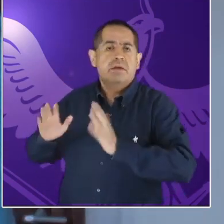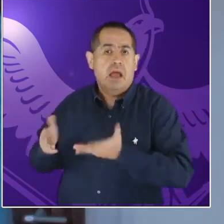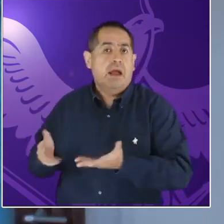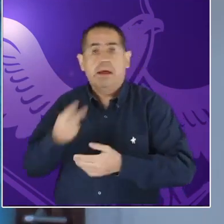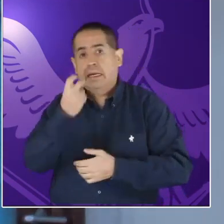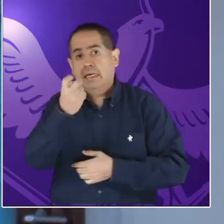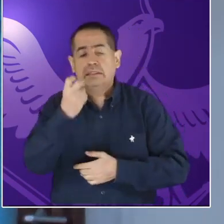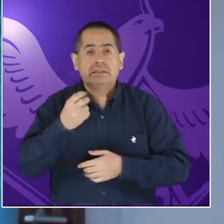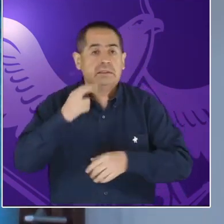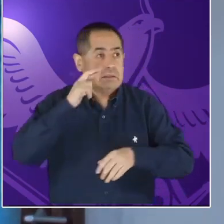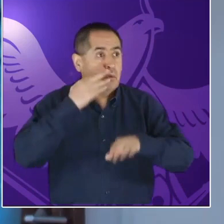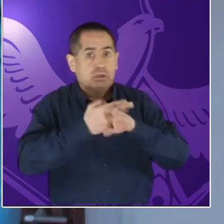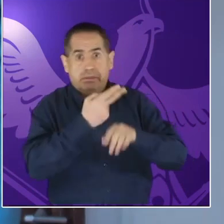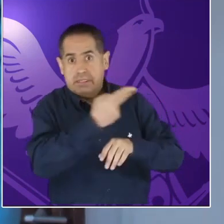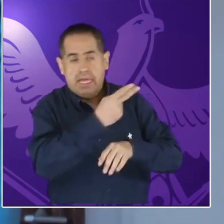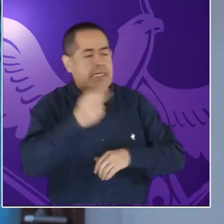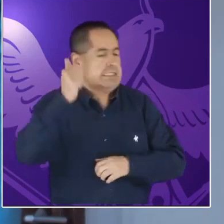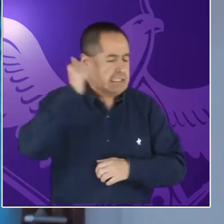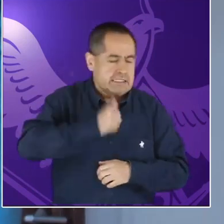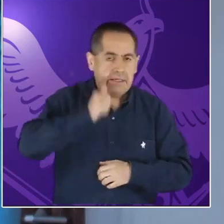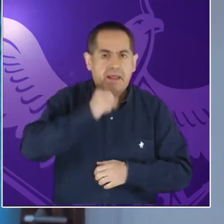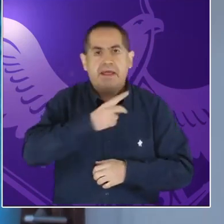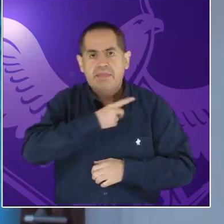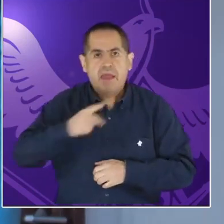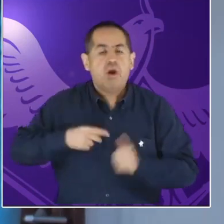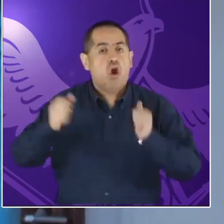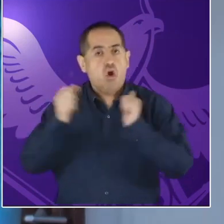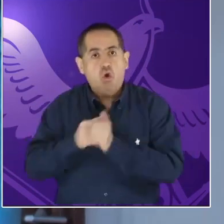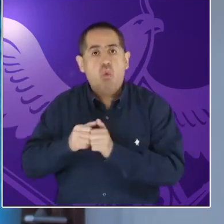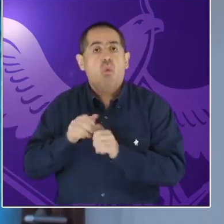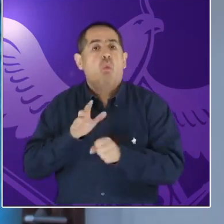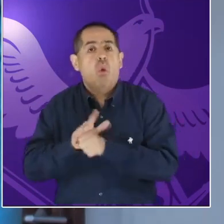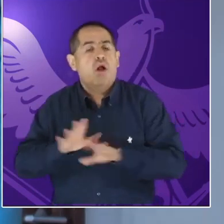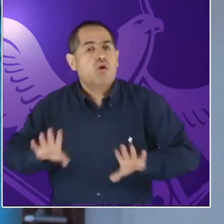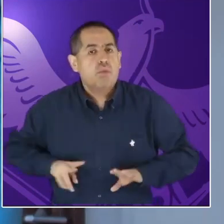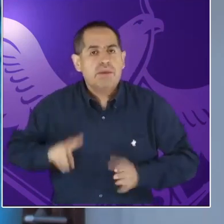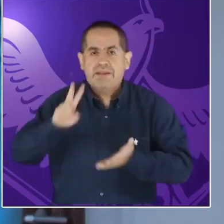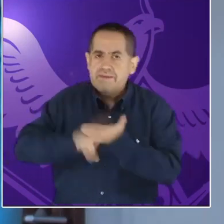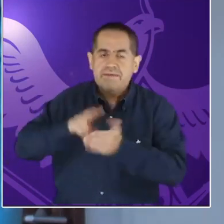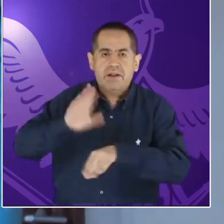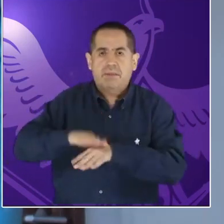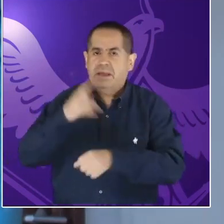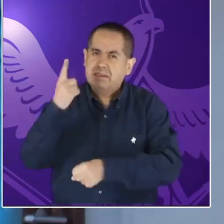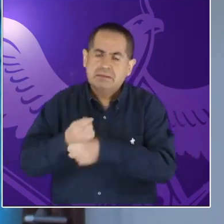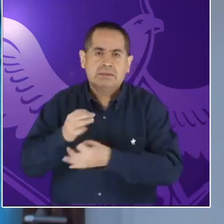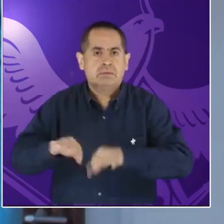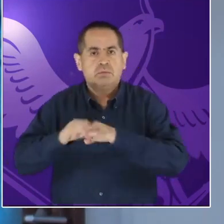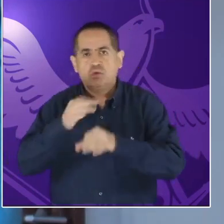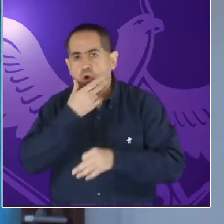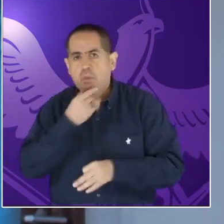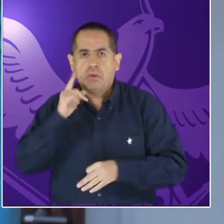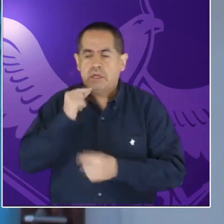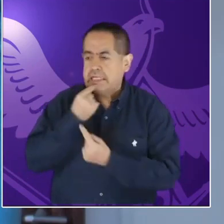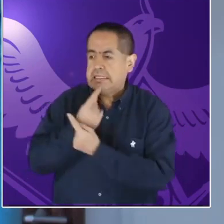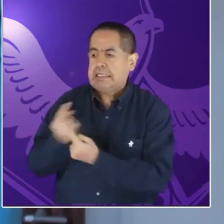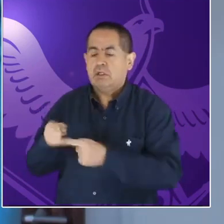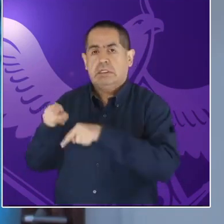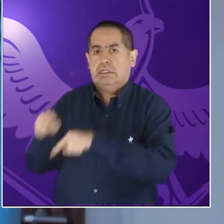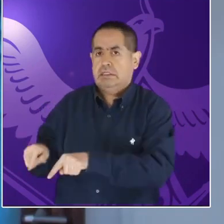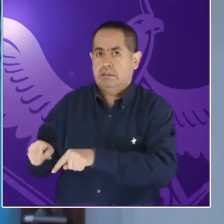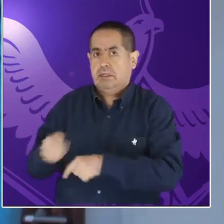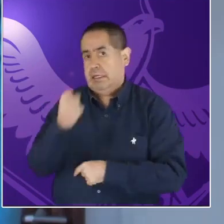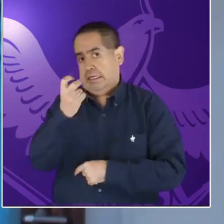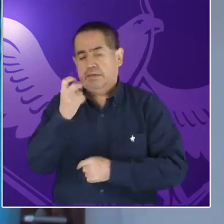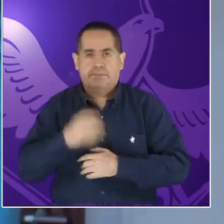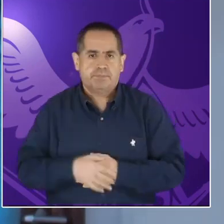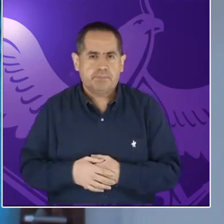en que se desempeña la responsabilidad parental. Lo importante es entender que la responsabilidad parental siempre debe ejercerse en interés, ¿no?,